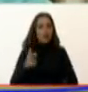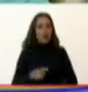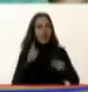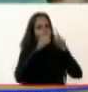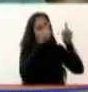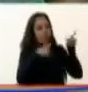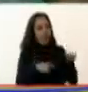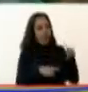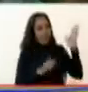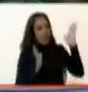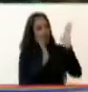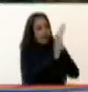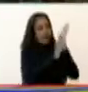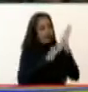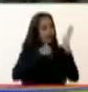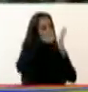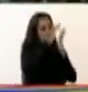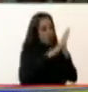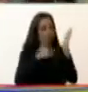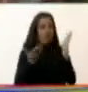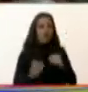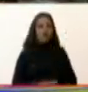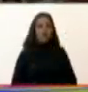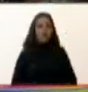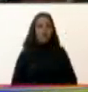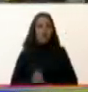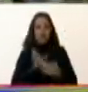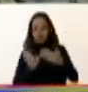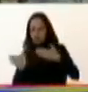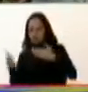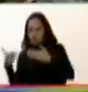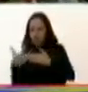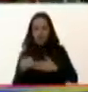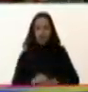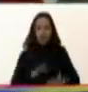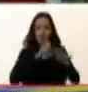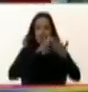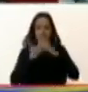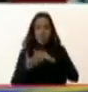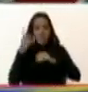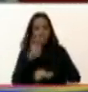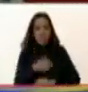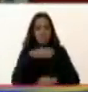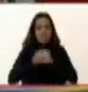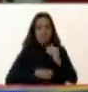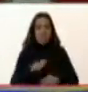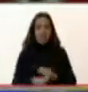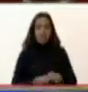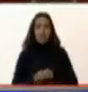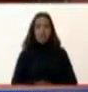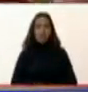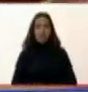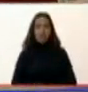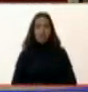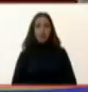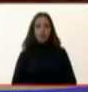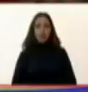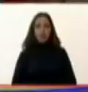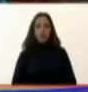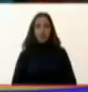pared, en la esquina, en el barrio. Darío, tienes que hacerlo, Darío.